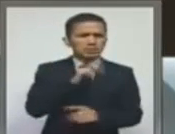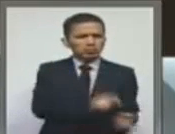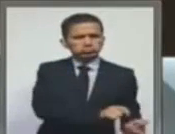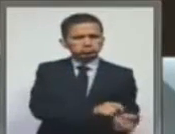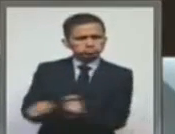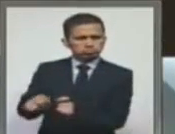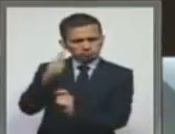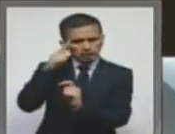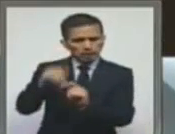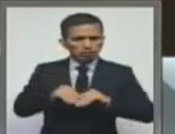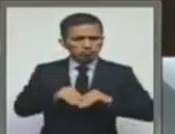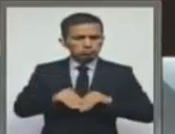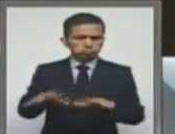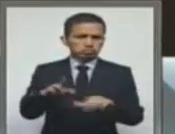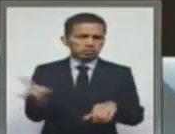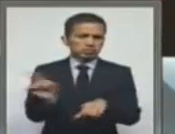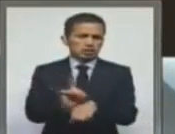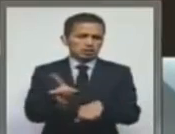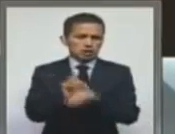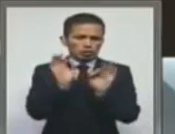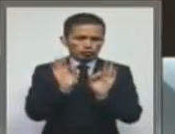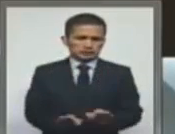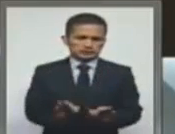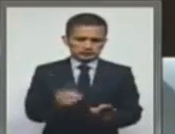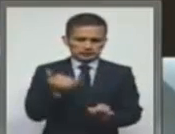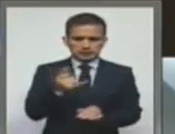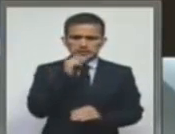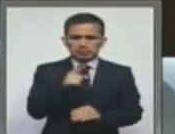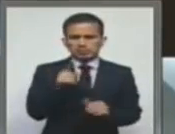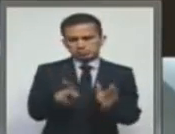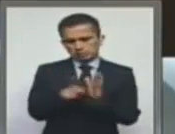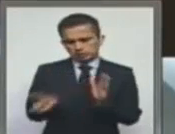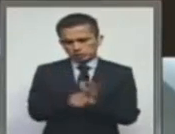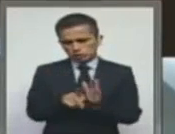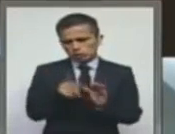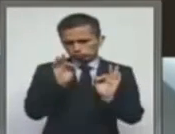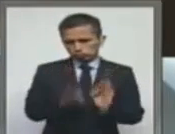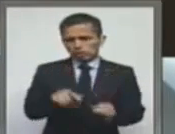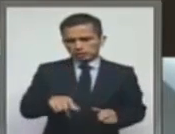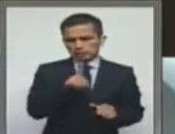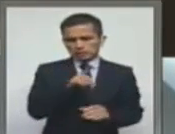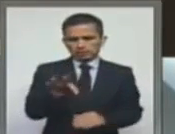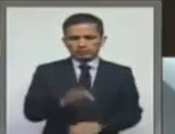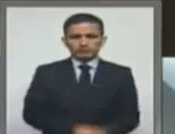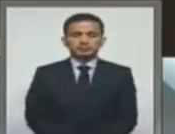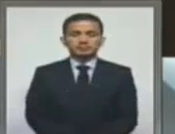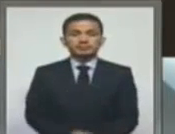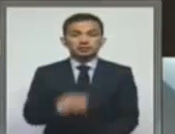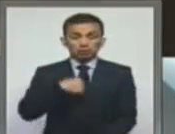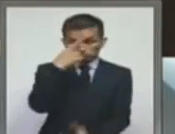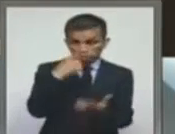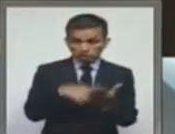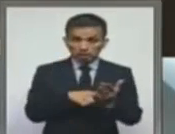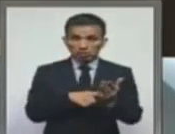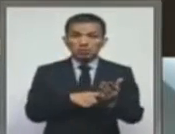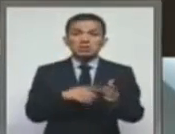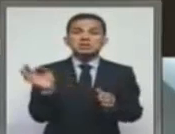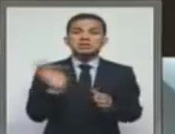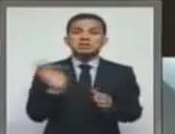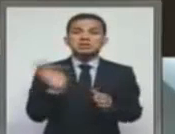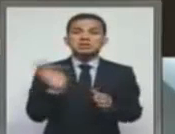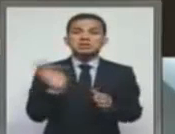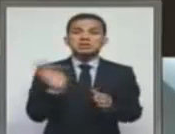se publique en el Diario Oficial de la Federación y en la Gaceta Oficial del Distrito Federal. Me parece que si nos vamos a tomar en